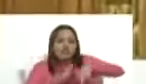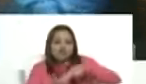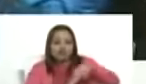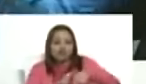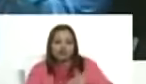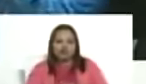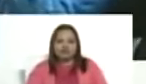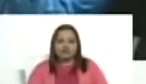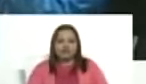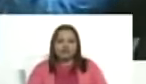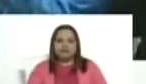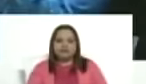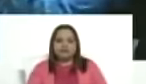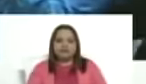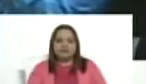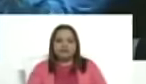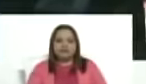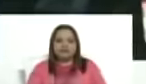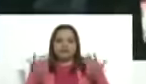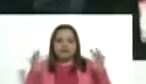revolucionaria.